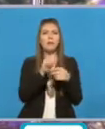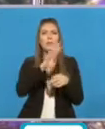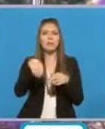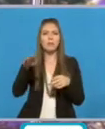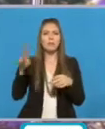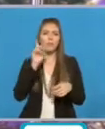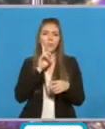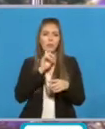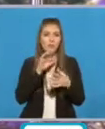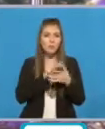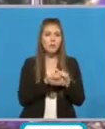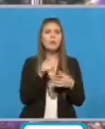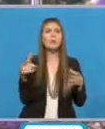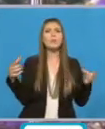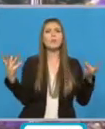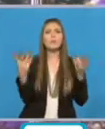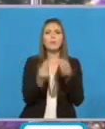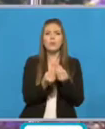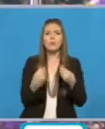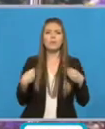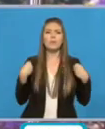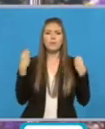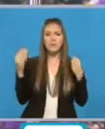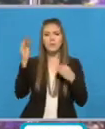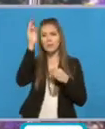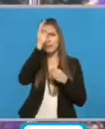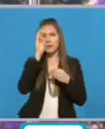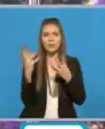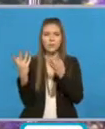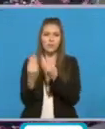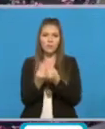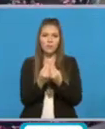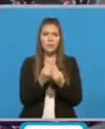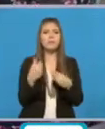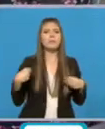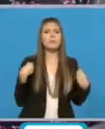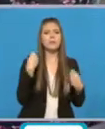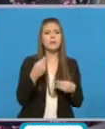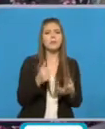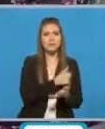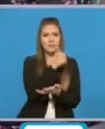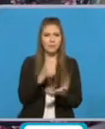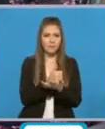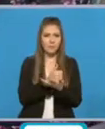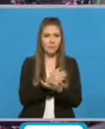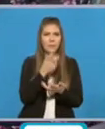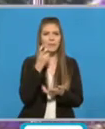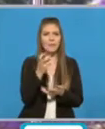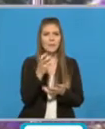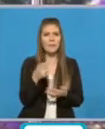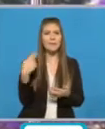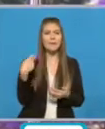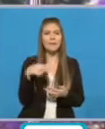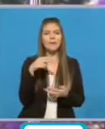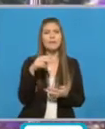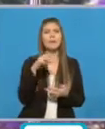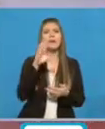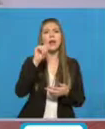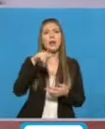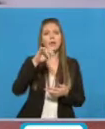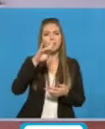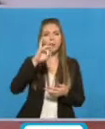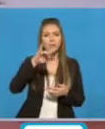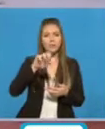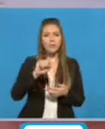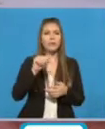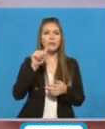juntos en comunidad, junto a una catedral, y viven en ciudades. Estos se llaman canónigos agustinos y es la primera forma